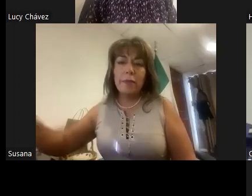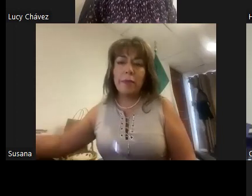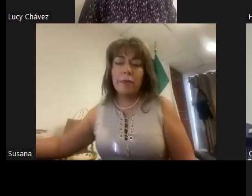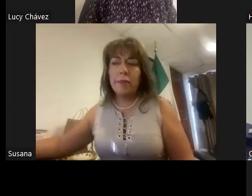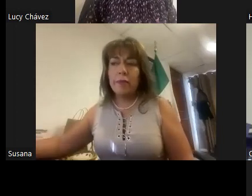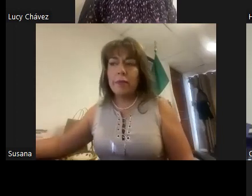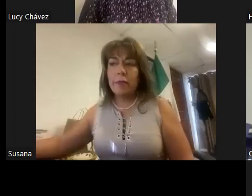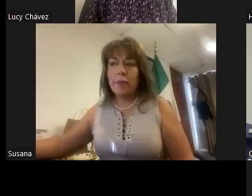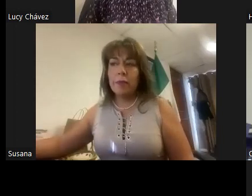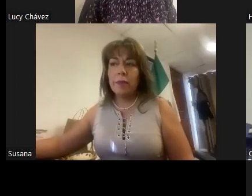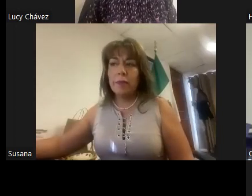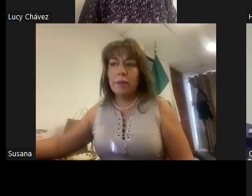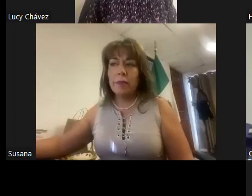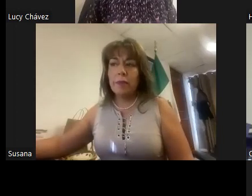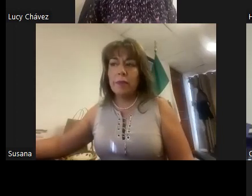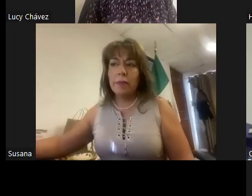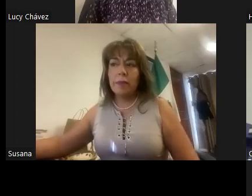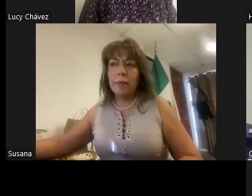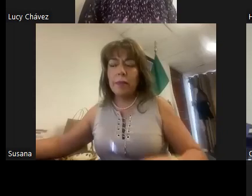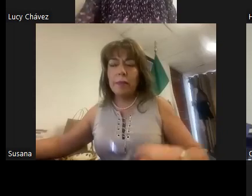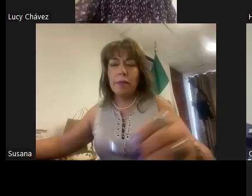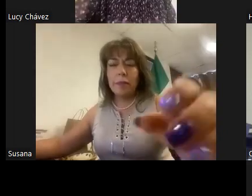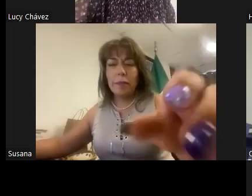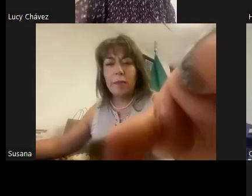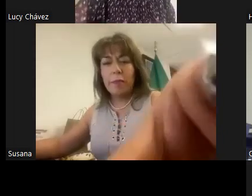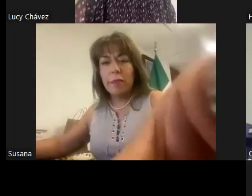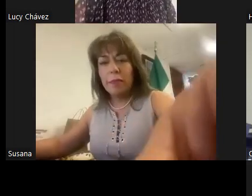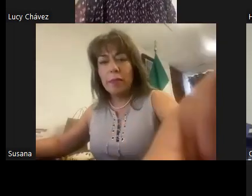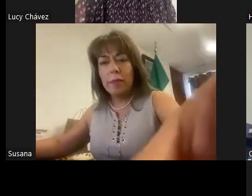contribución. Buenas tardes a todas y todos. Hasta la próxima. Buenas tardes a todos.